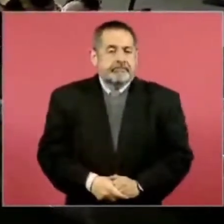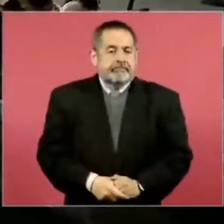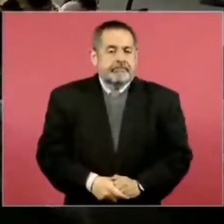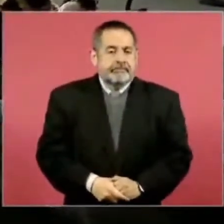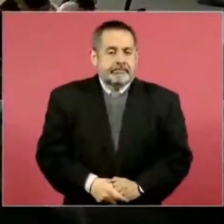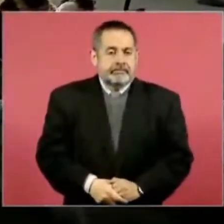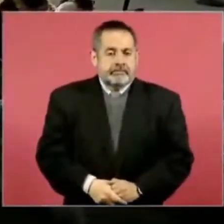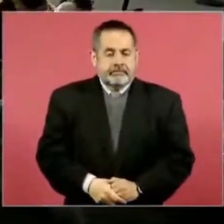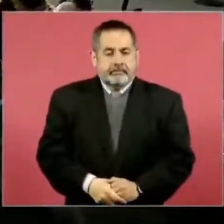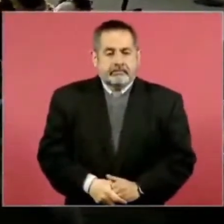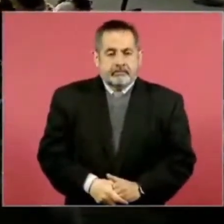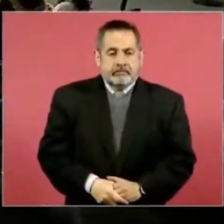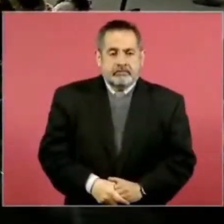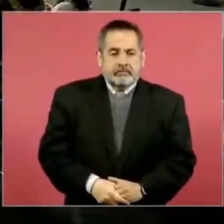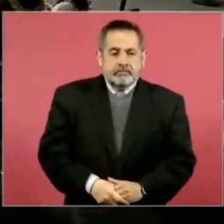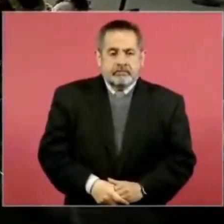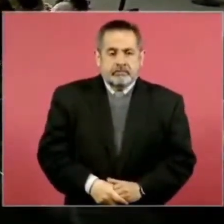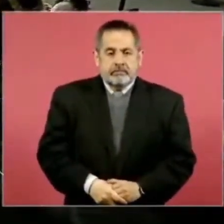Ese